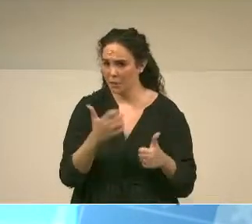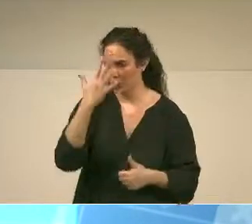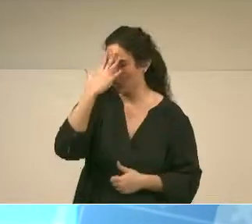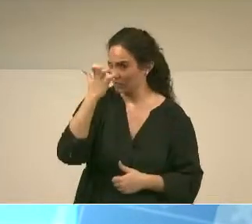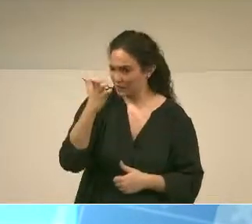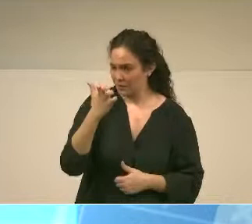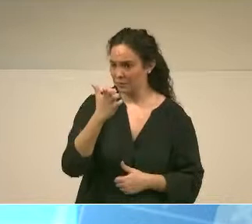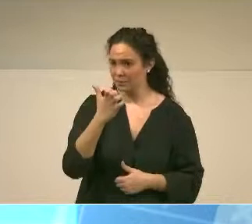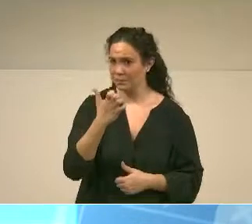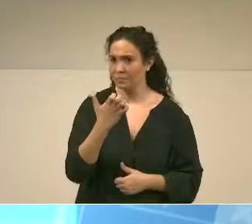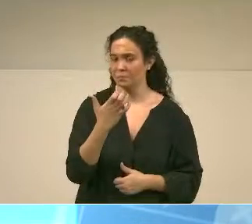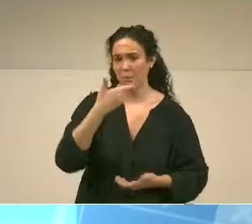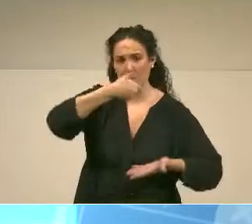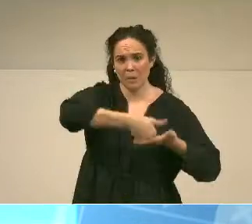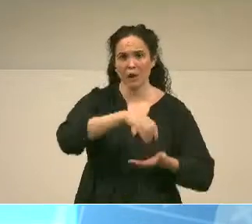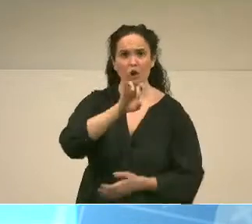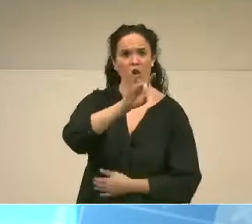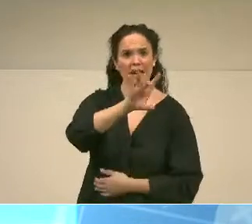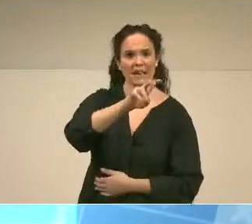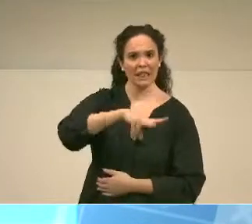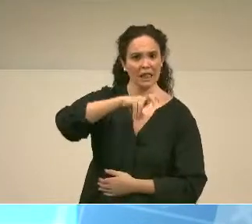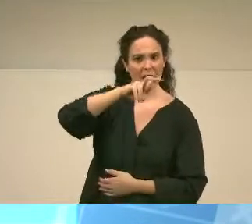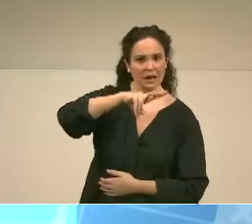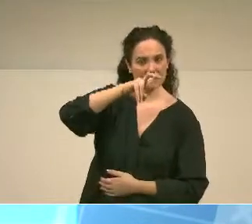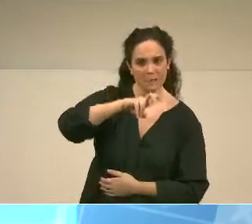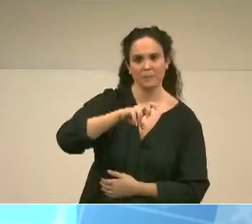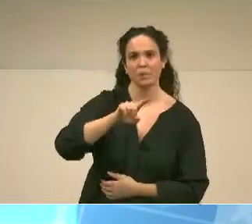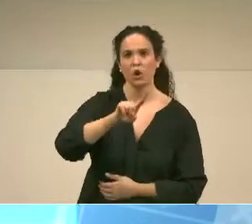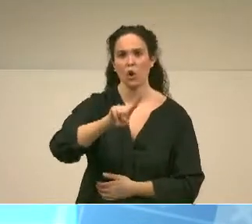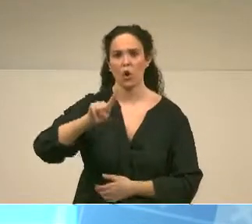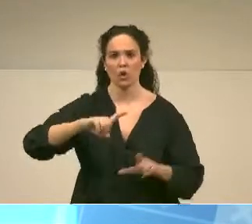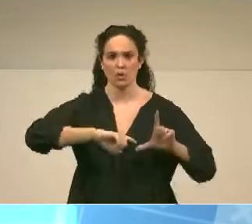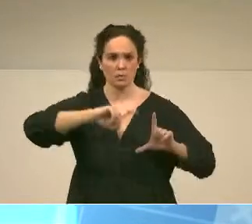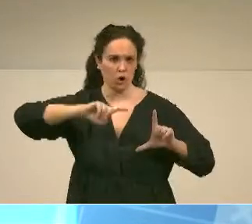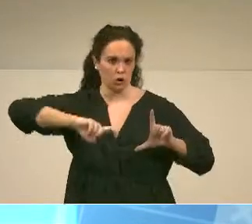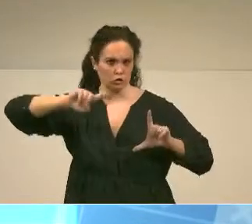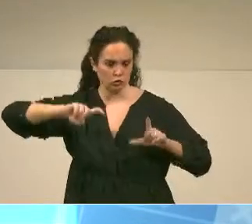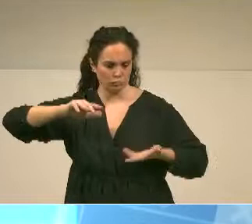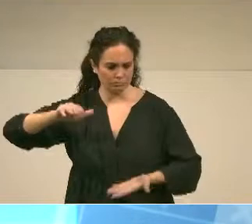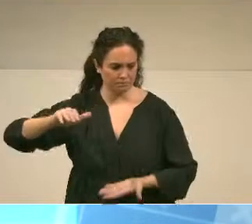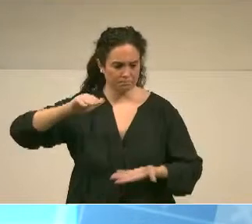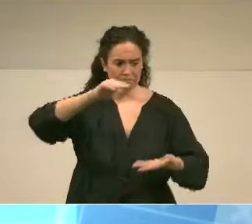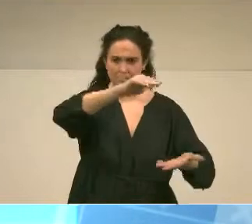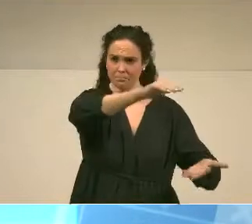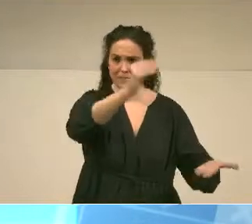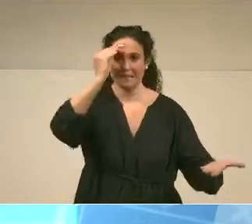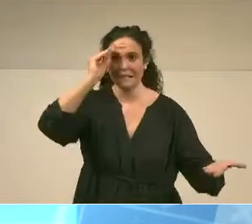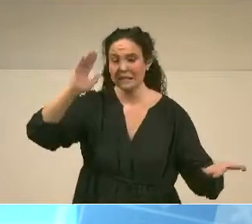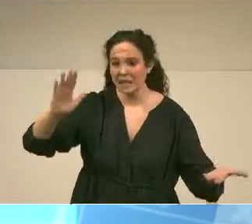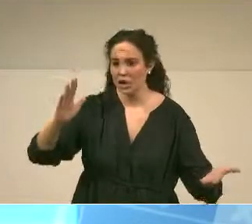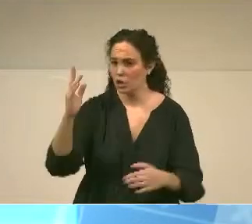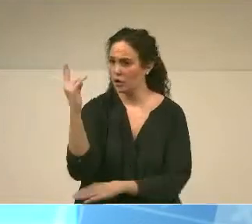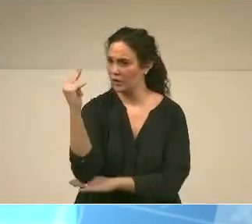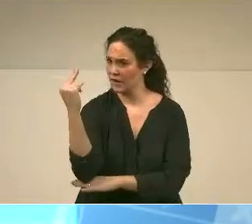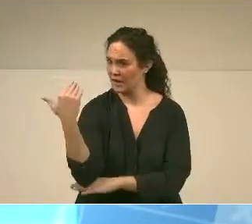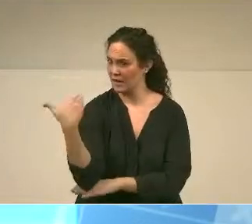mal, 15 respiradores y 11 monitores de constantes y creo que el viernes a